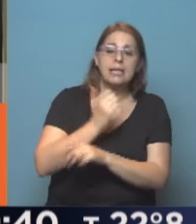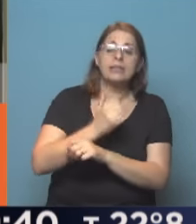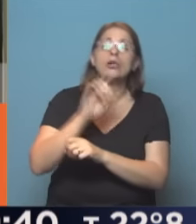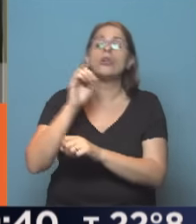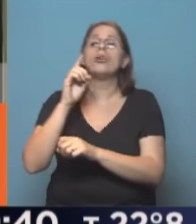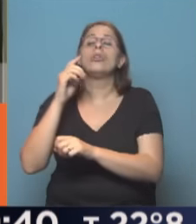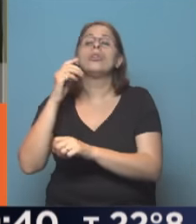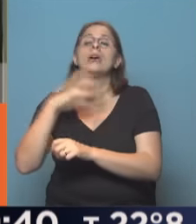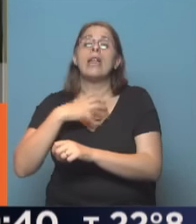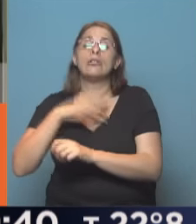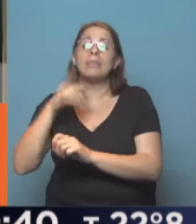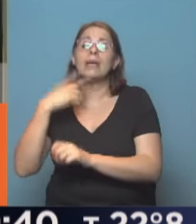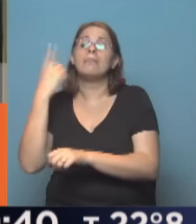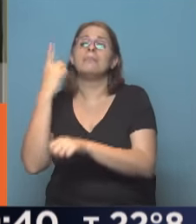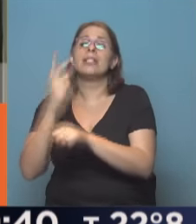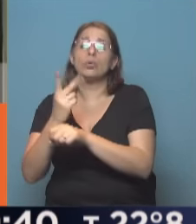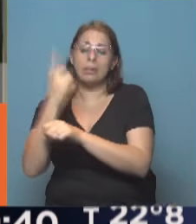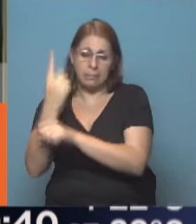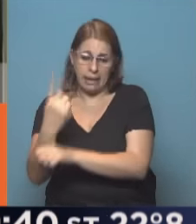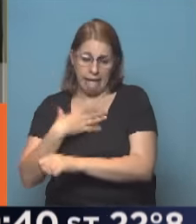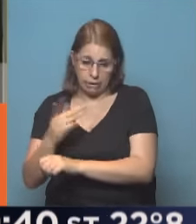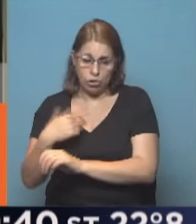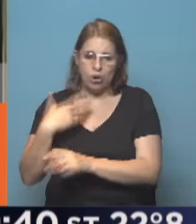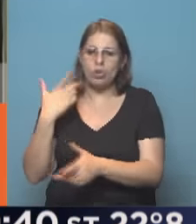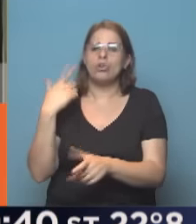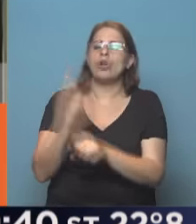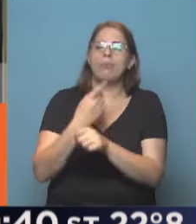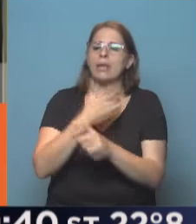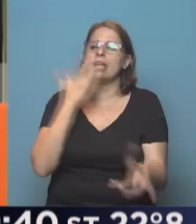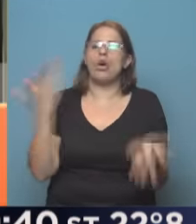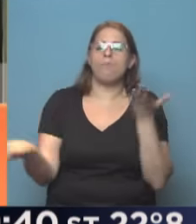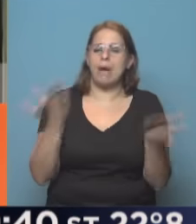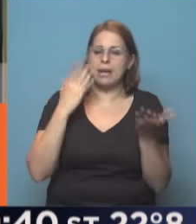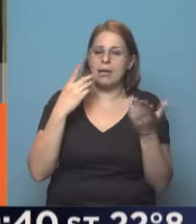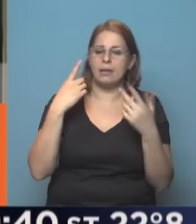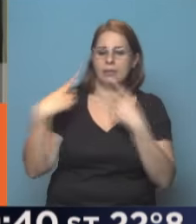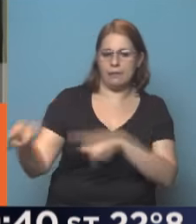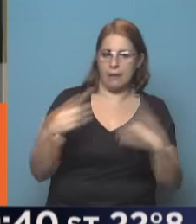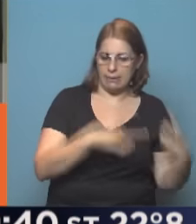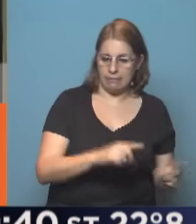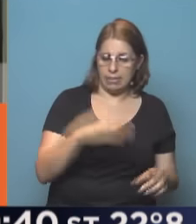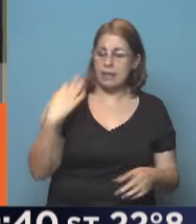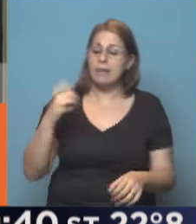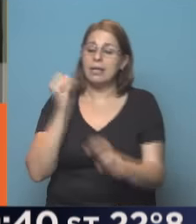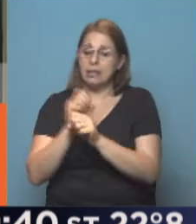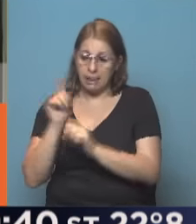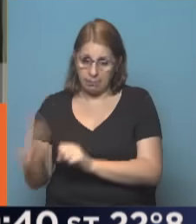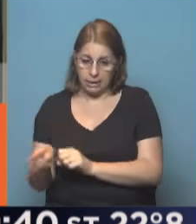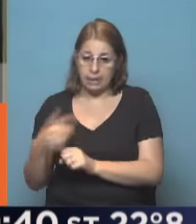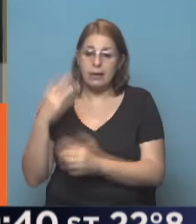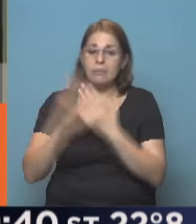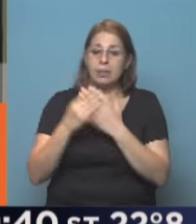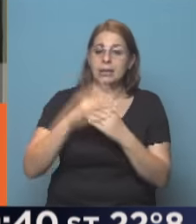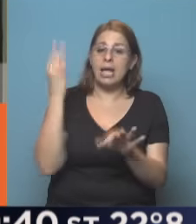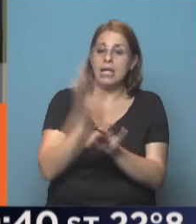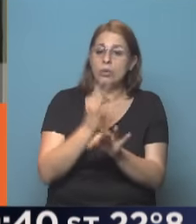año. Con lo cual, no es comparable con PISA, son dos cosas diferentes. Y lo que hay que trabajar ahí, que lo dijo la misma ministra de